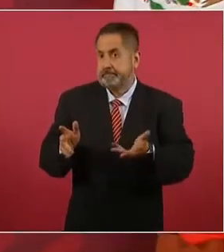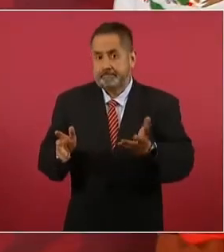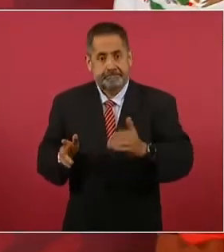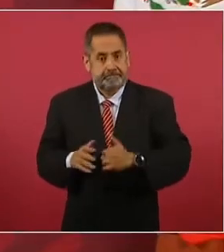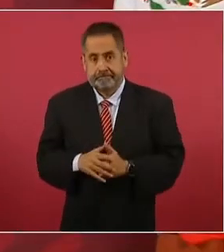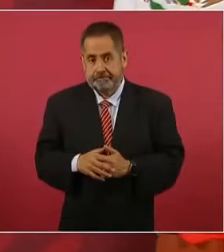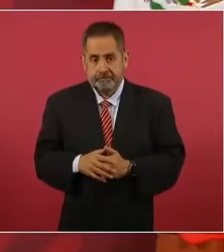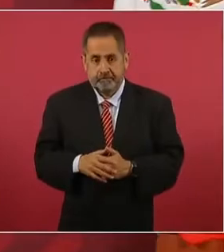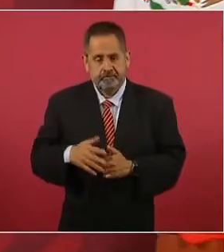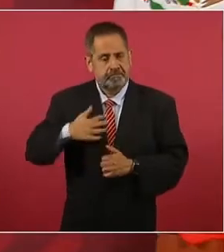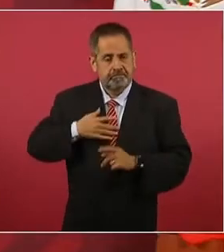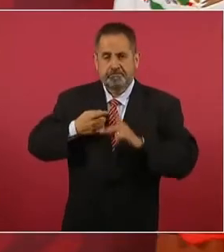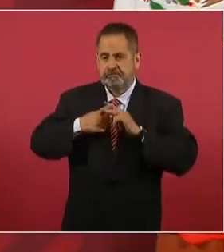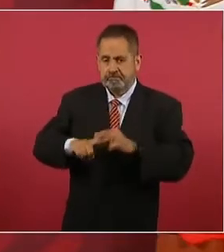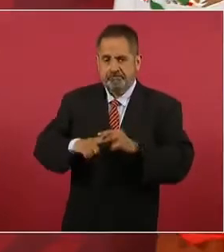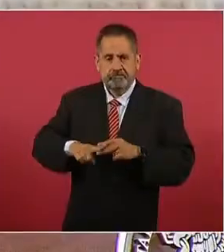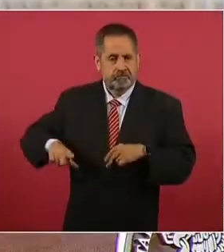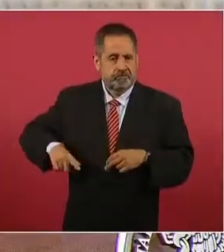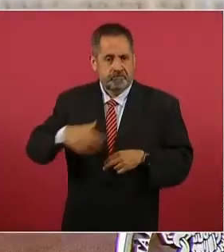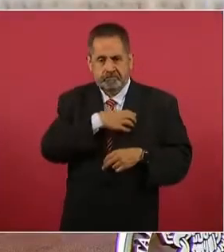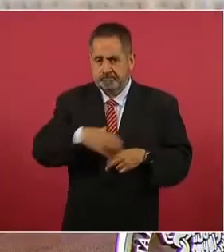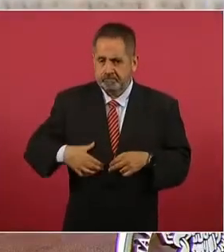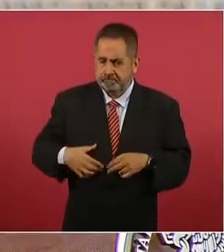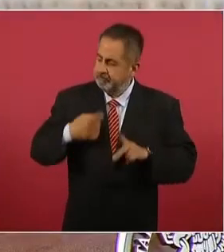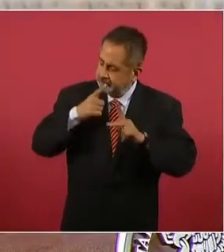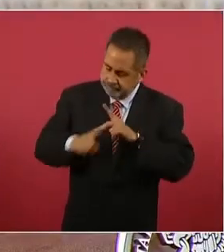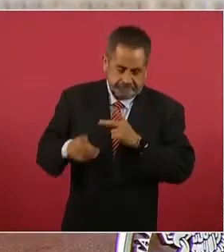cuando entramos al gobierno,